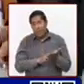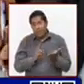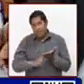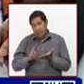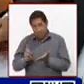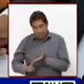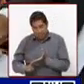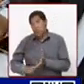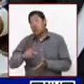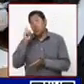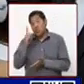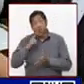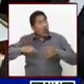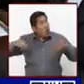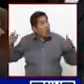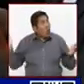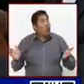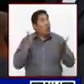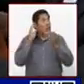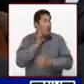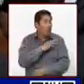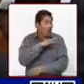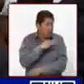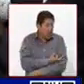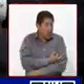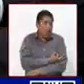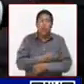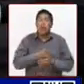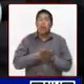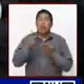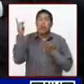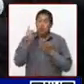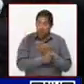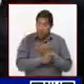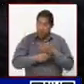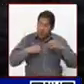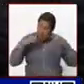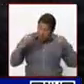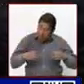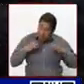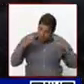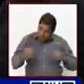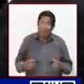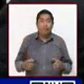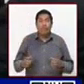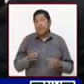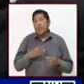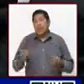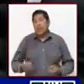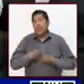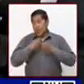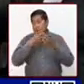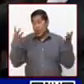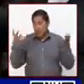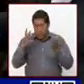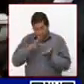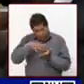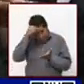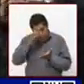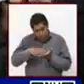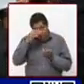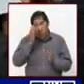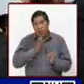Uno, promover y fortalecer programas de capacitación y oferta académica